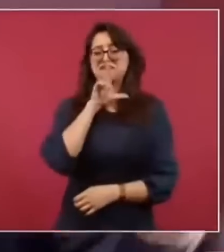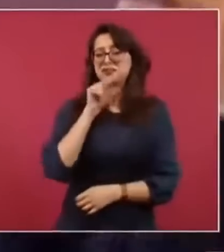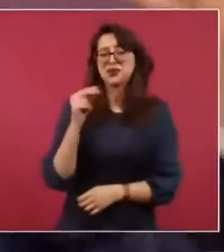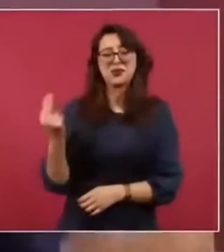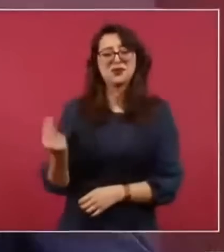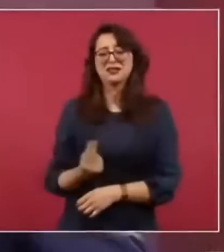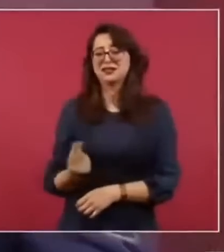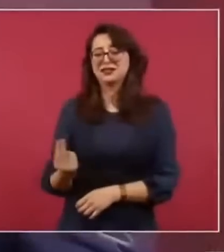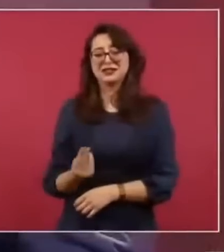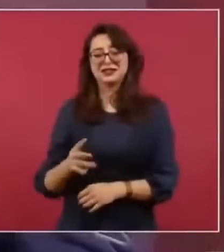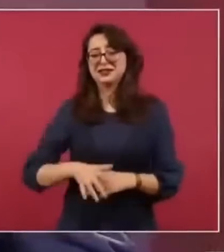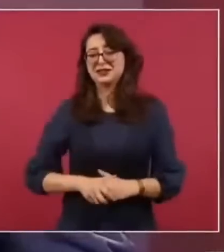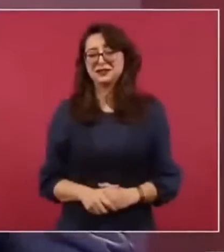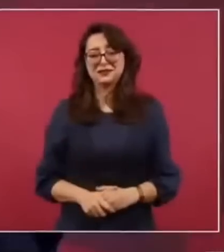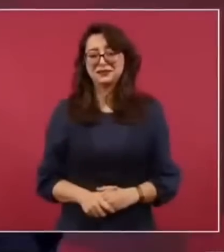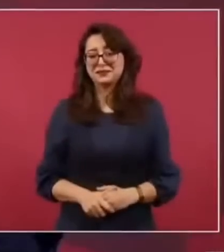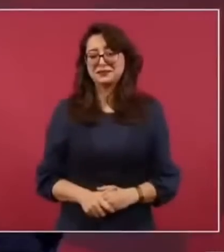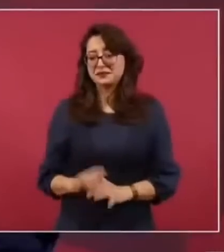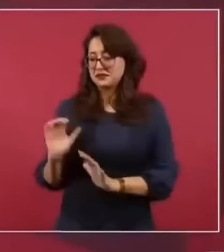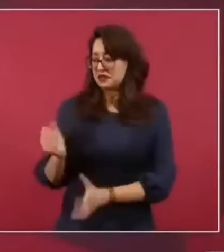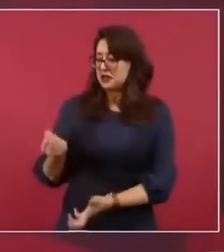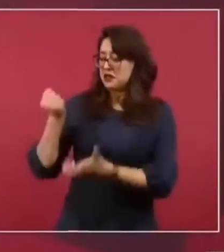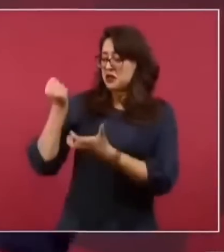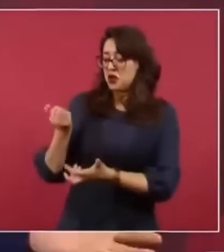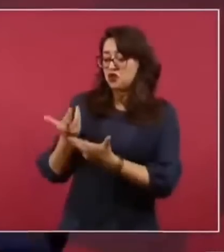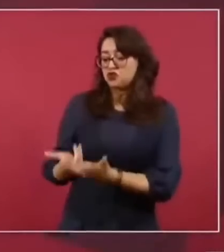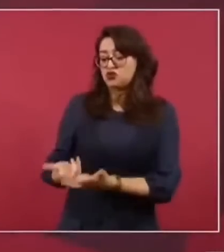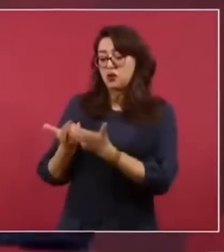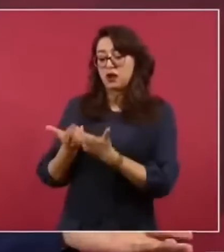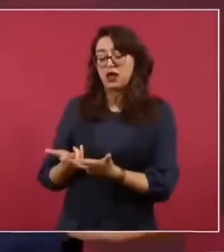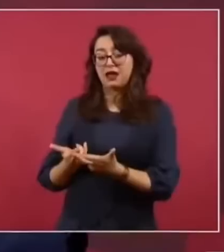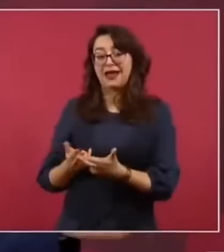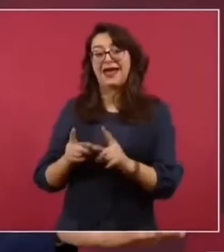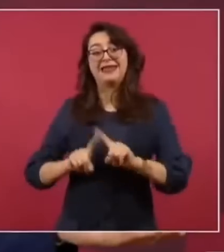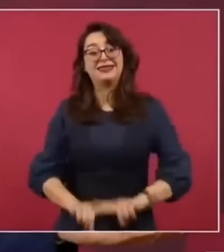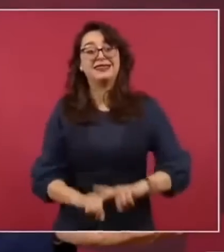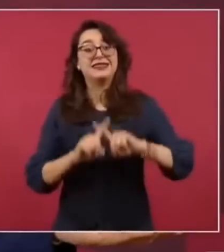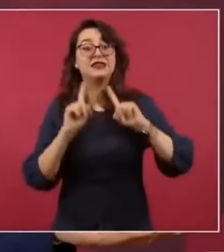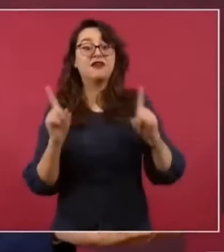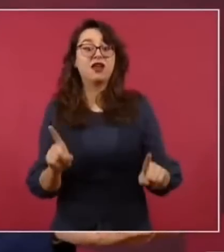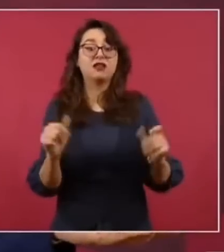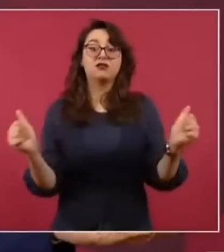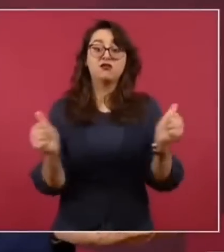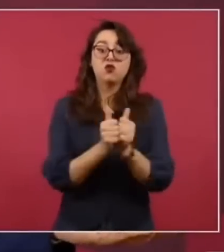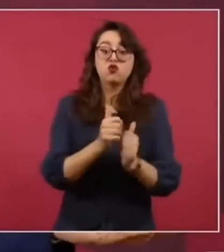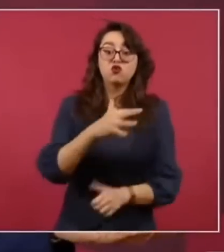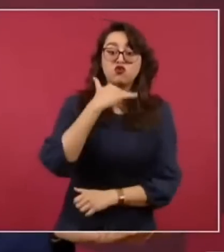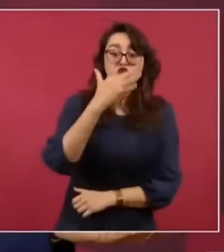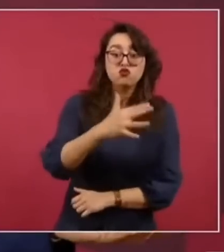Claro que cuando hay corrupción no alcanza nada.